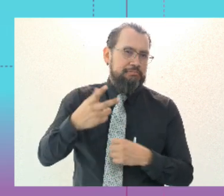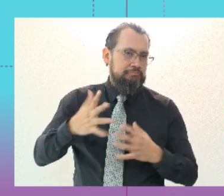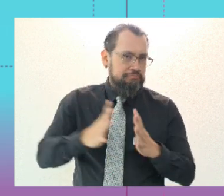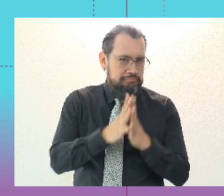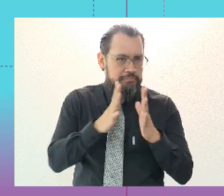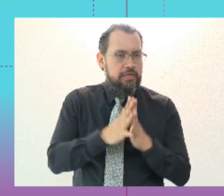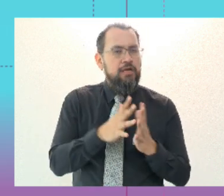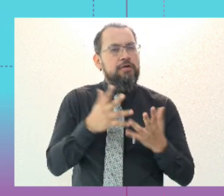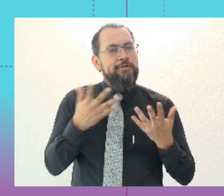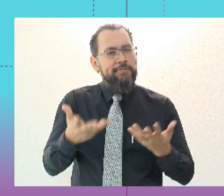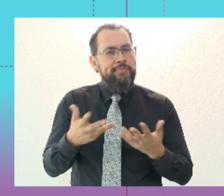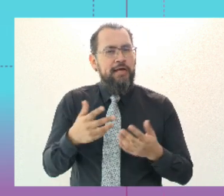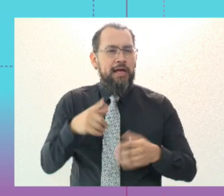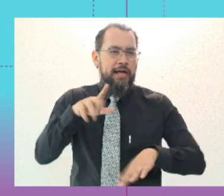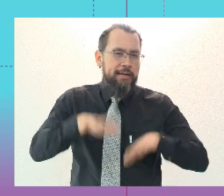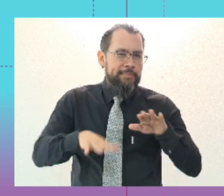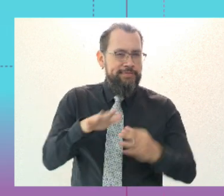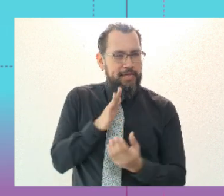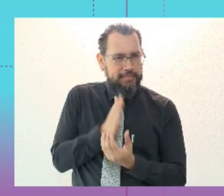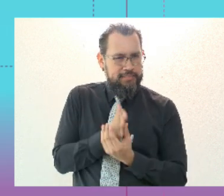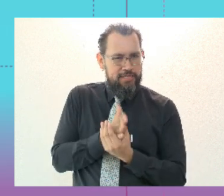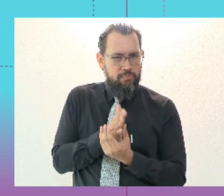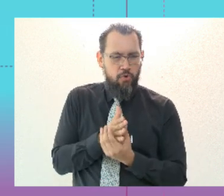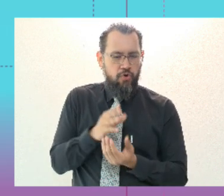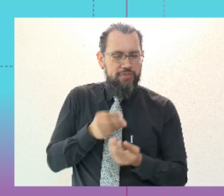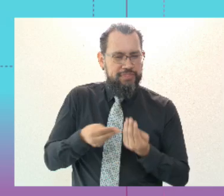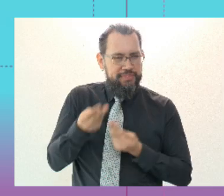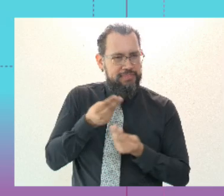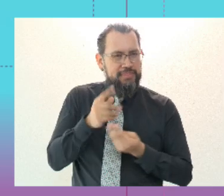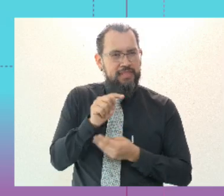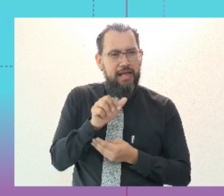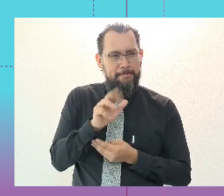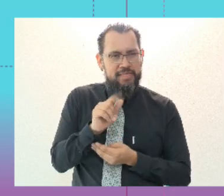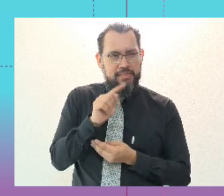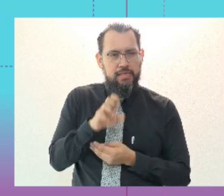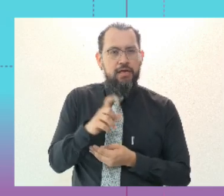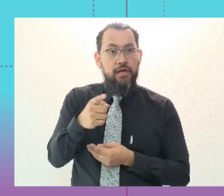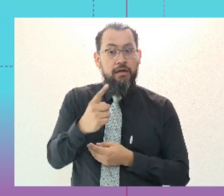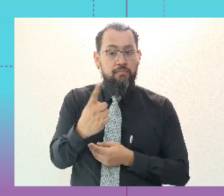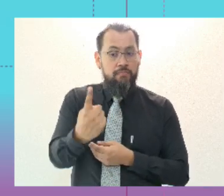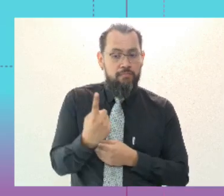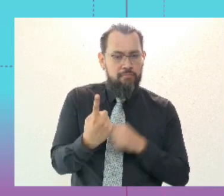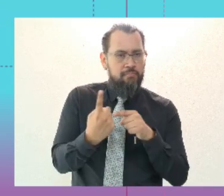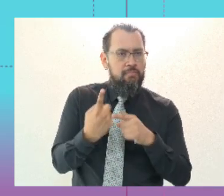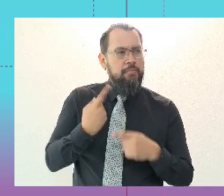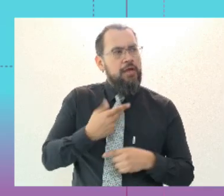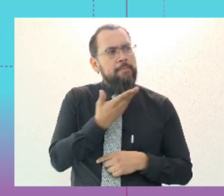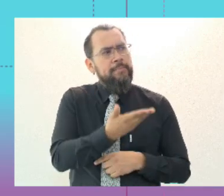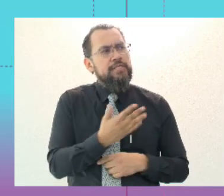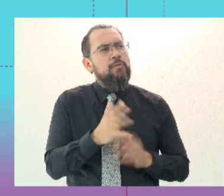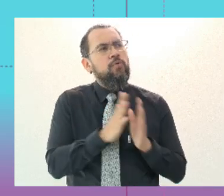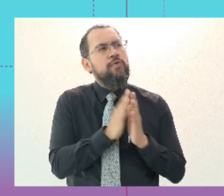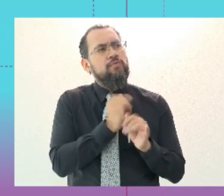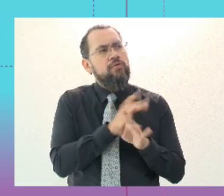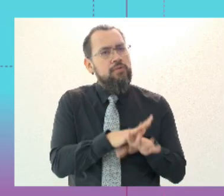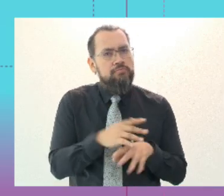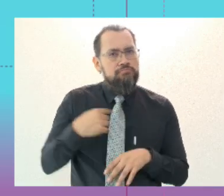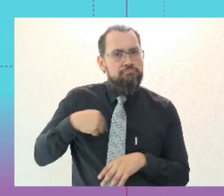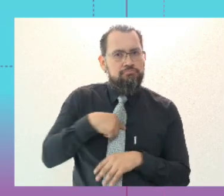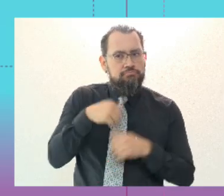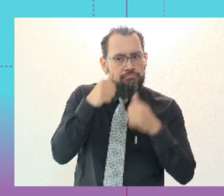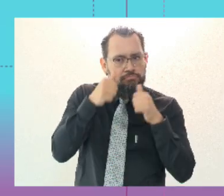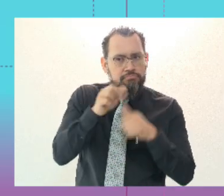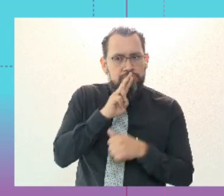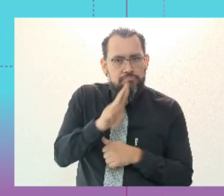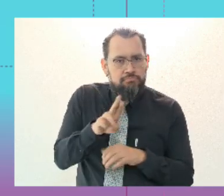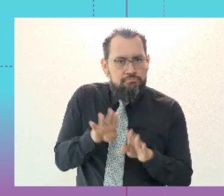archivo de trámite muchas veces nos van a llegar solicitudes de información. ¿cómo vamos a dar esa atención ciudadana? El ciudadano